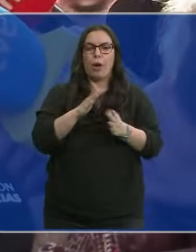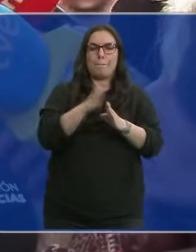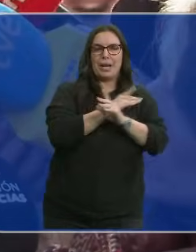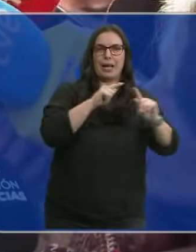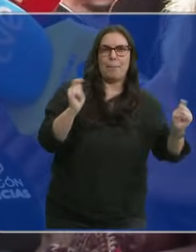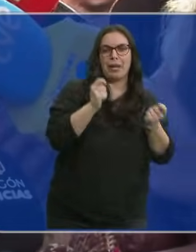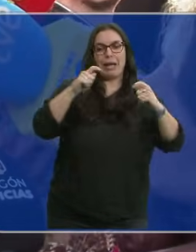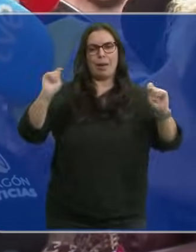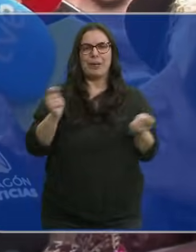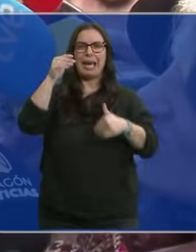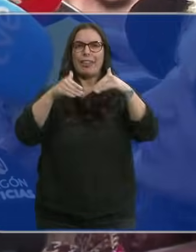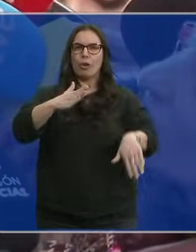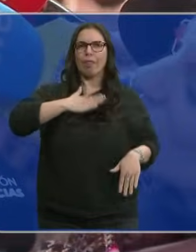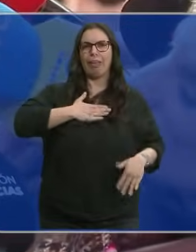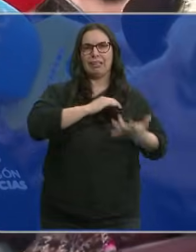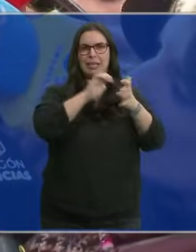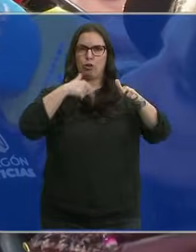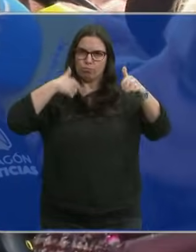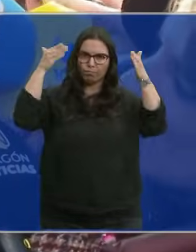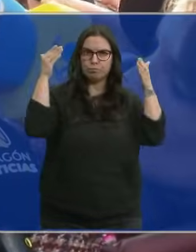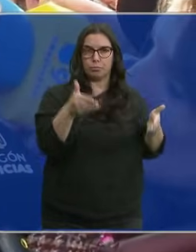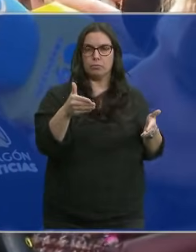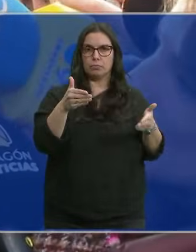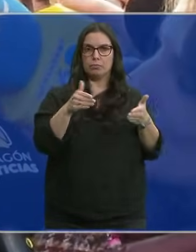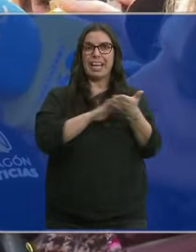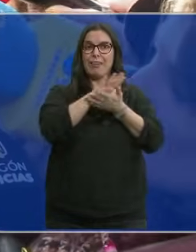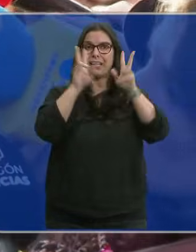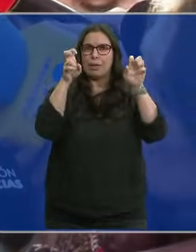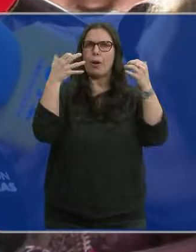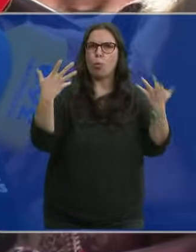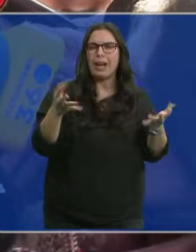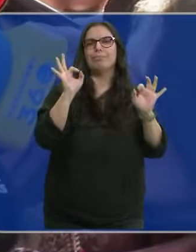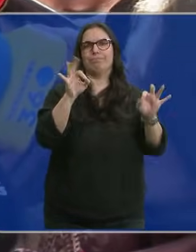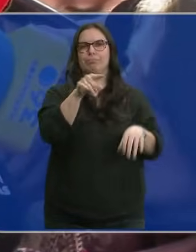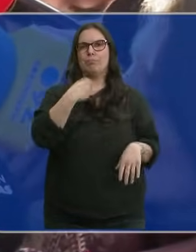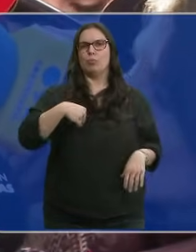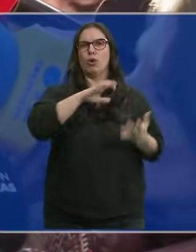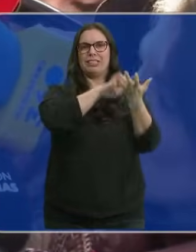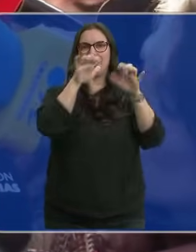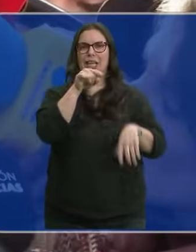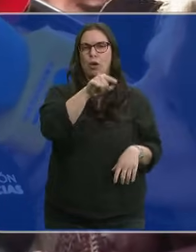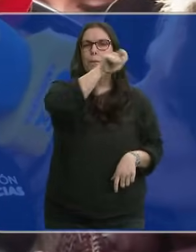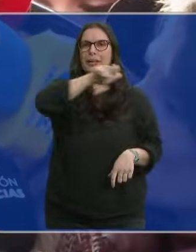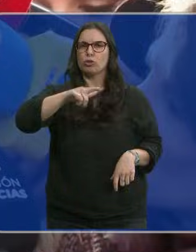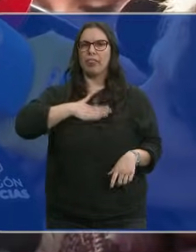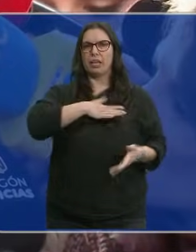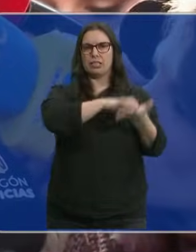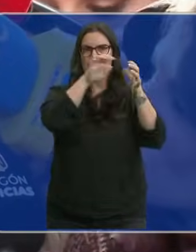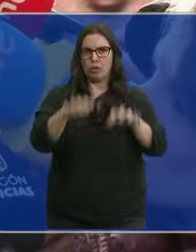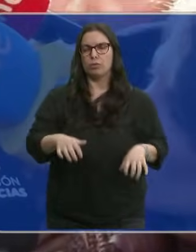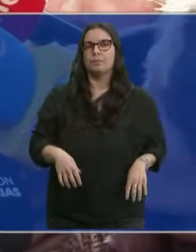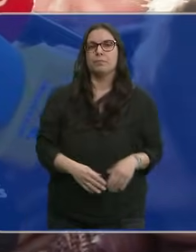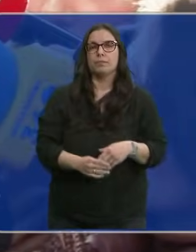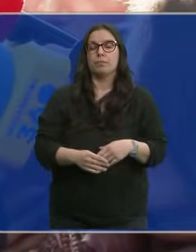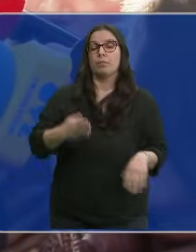precampaña y la campaña de las elecciones de Castilla y León, que van a ir de eso, de Castilla y León, de las personas de Castilla y